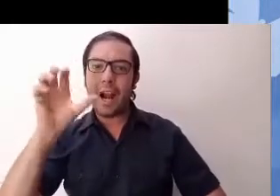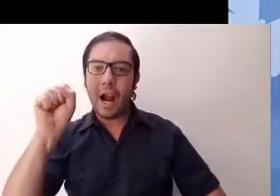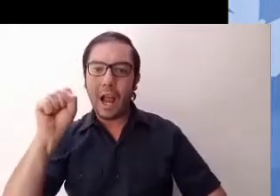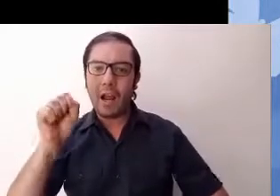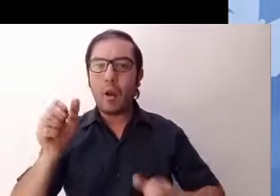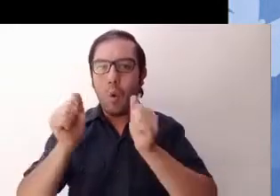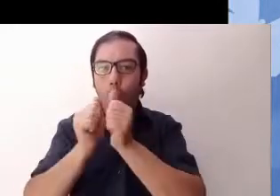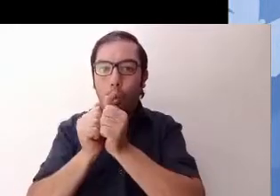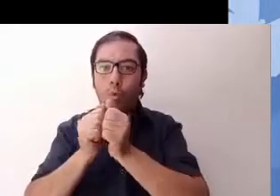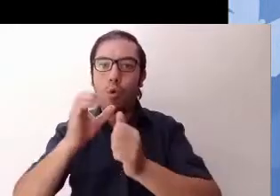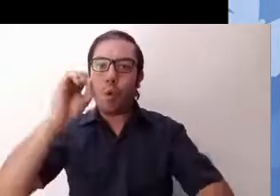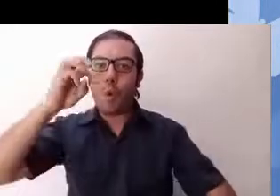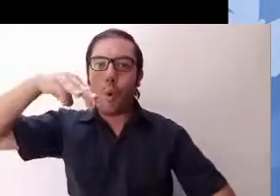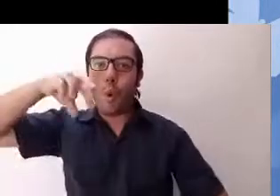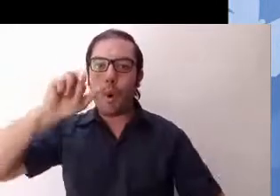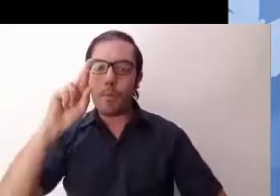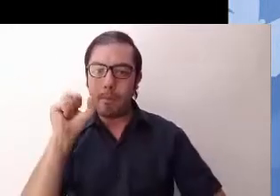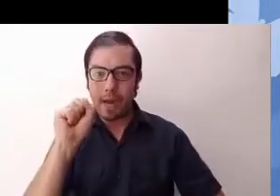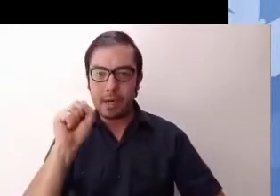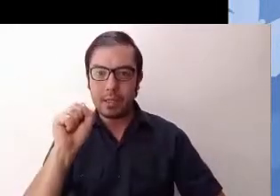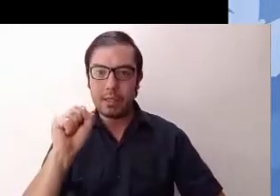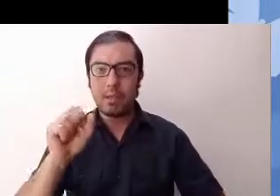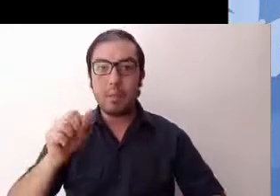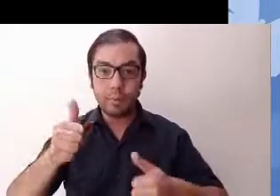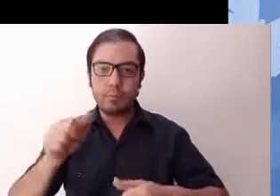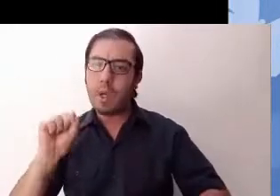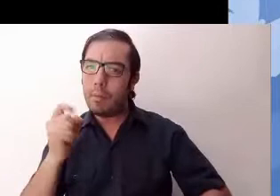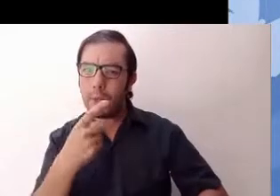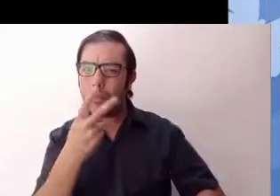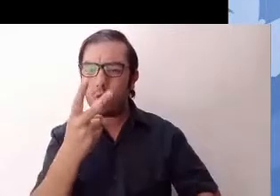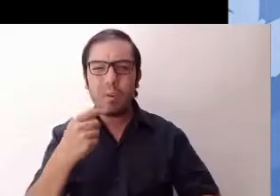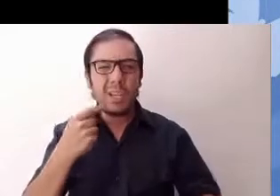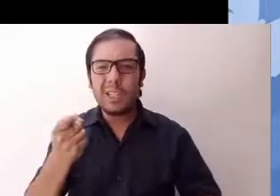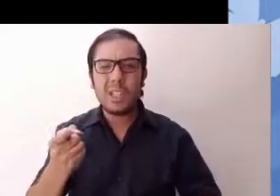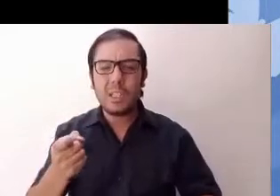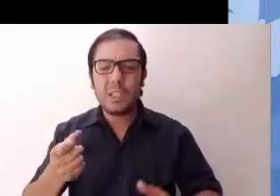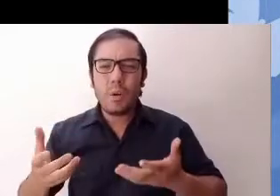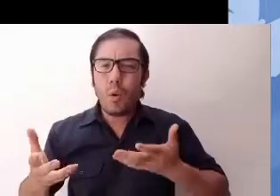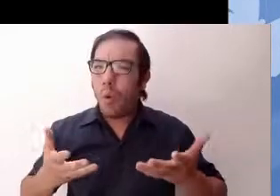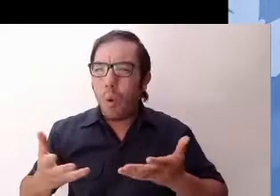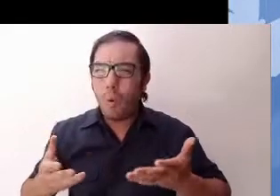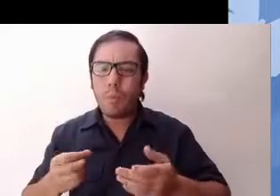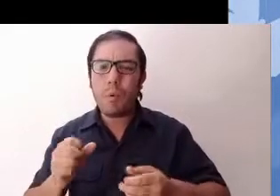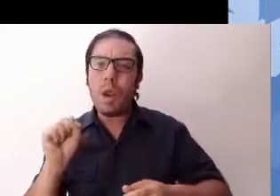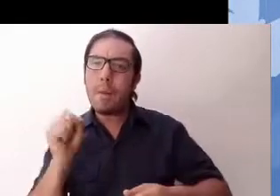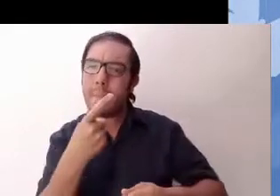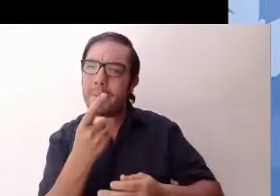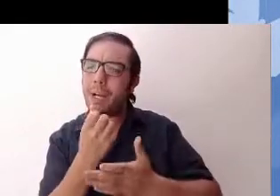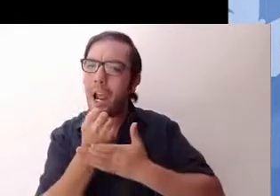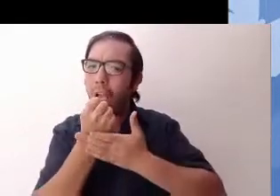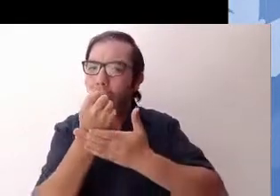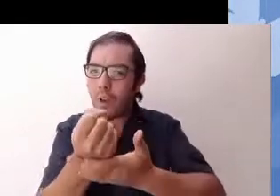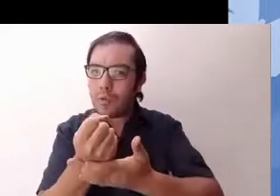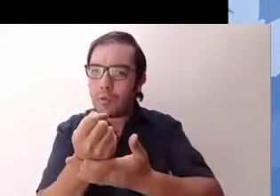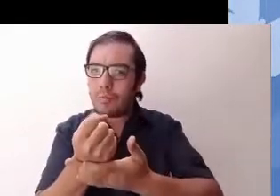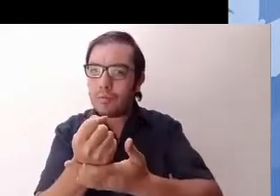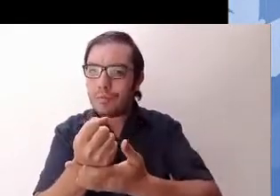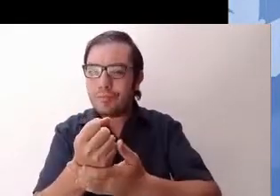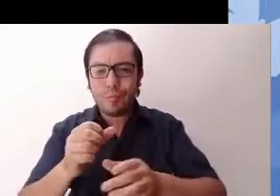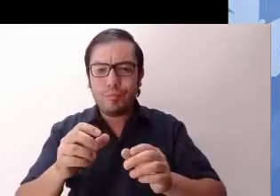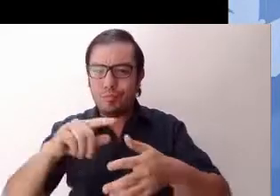Pulgar. Antes de comenzar tenemos que saber qué son los primeros auxilios. Bueno, los primeros auxilios son un conjunto